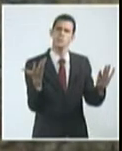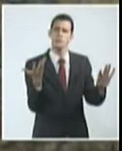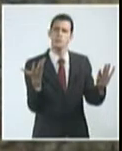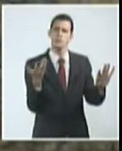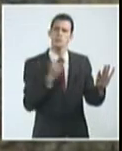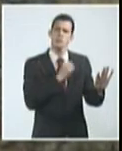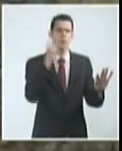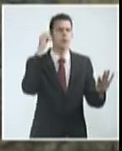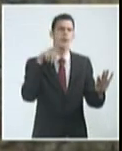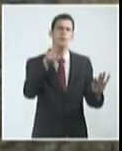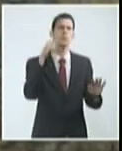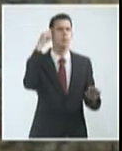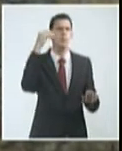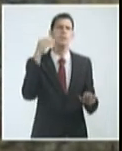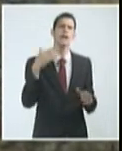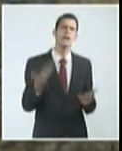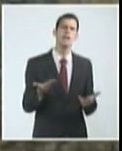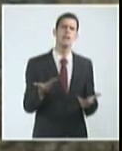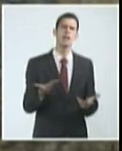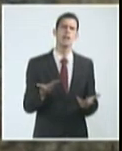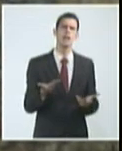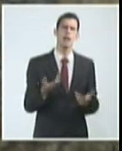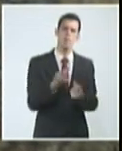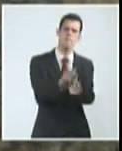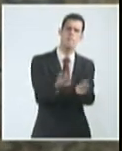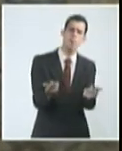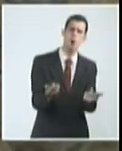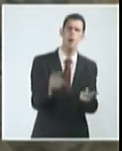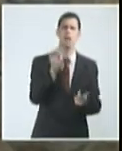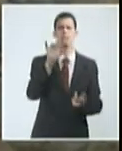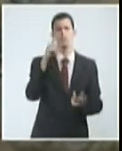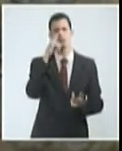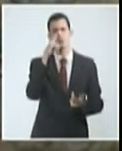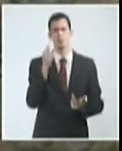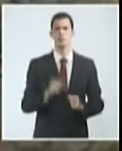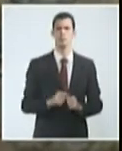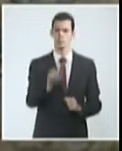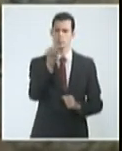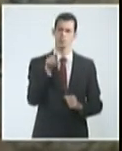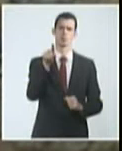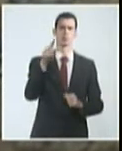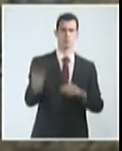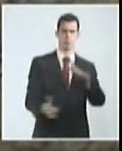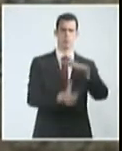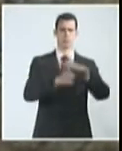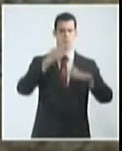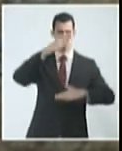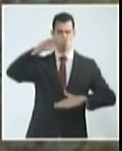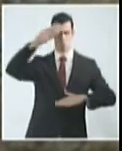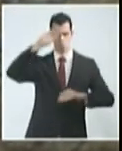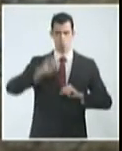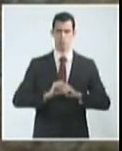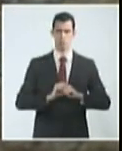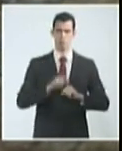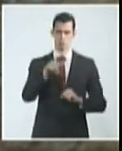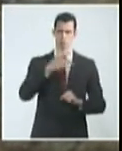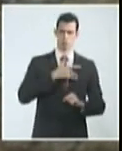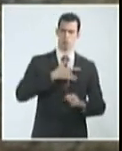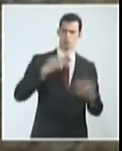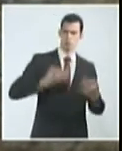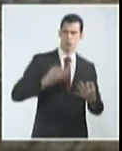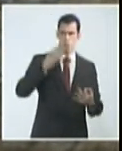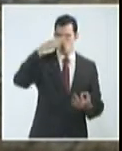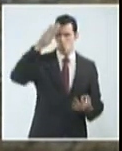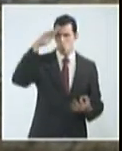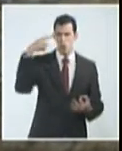comentario, desde su posición como primer secretario del partido, como presidente de la República, pero también como cubano, como un hombre que conoce, que